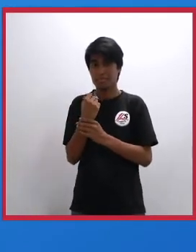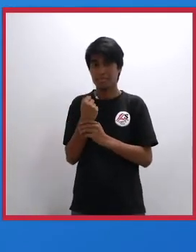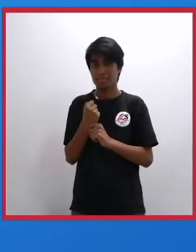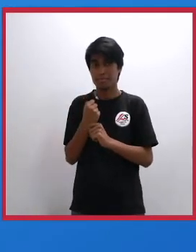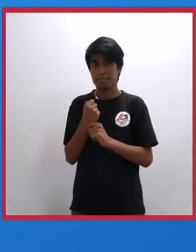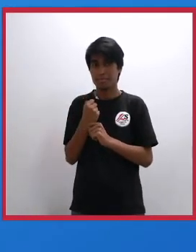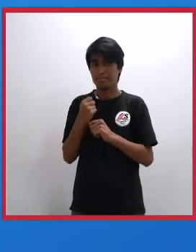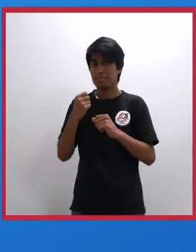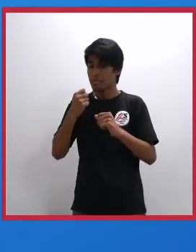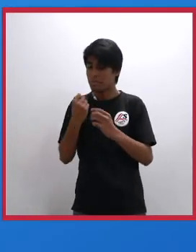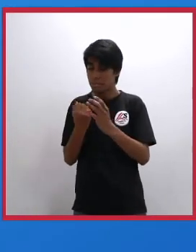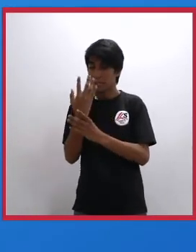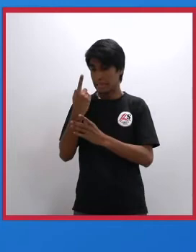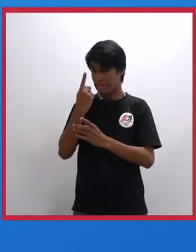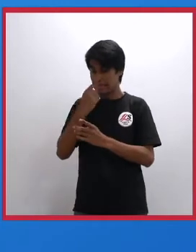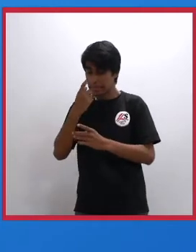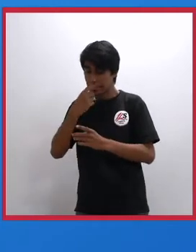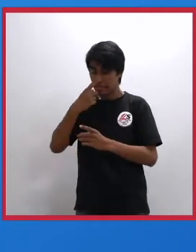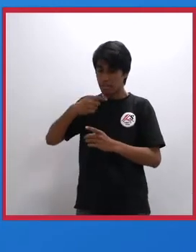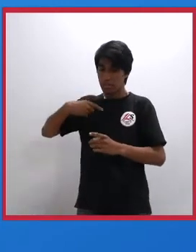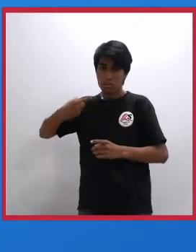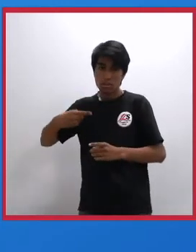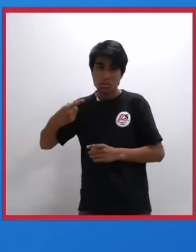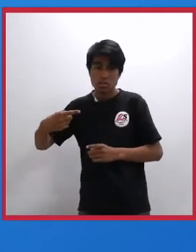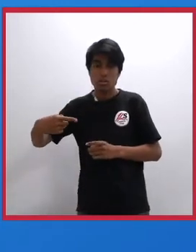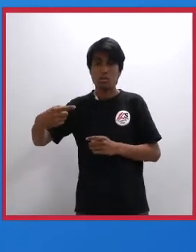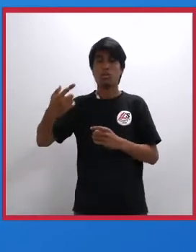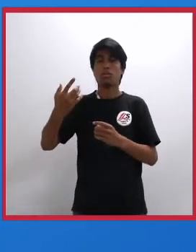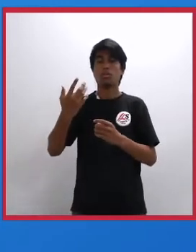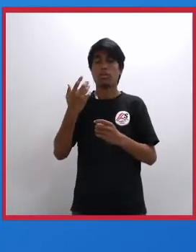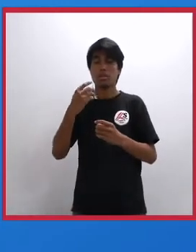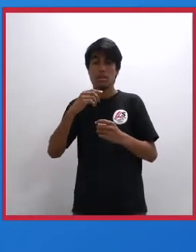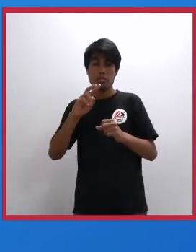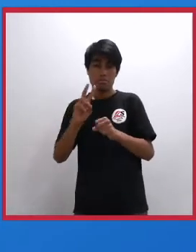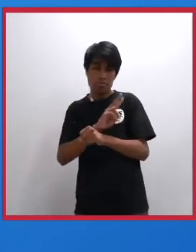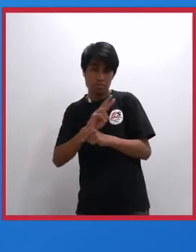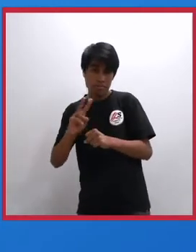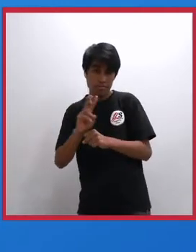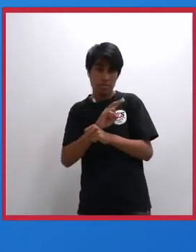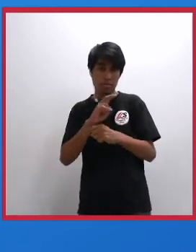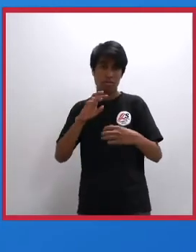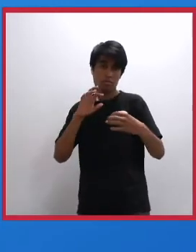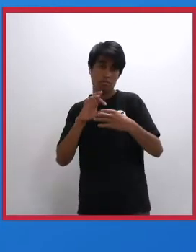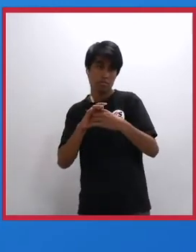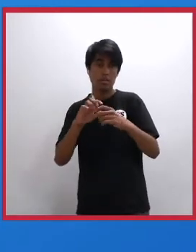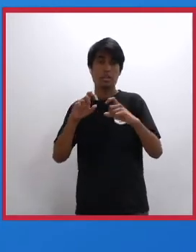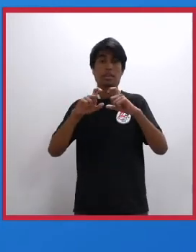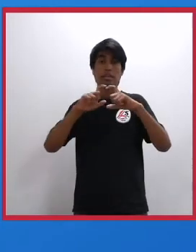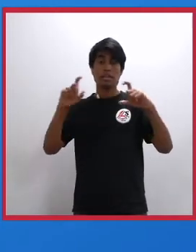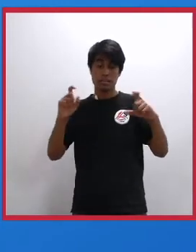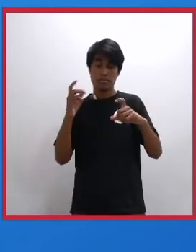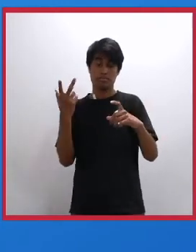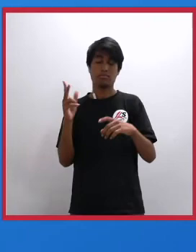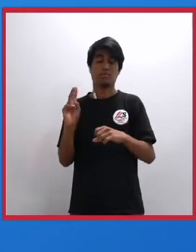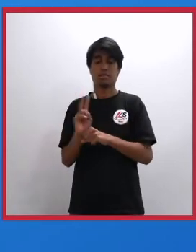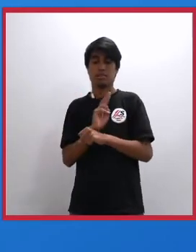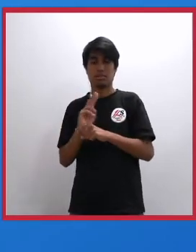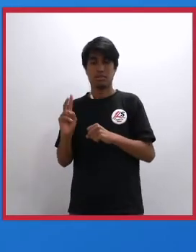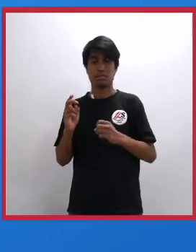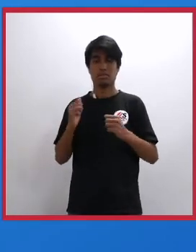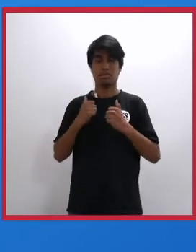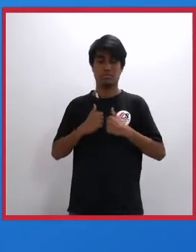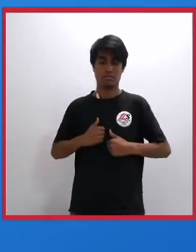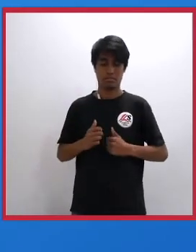las inspecciones diarias, mensuales y periódicas que debe realizar con relación al tema de